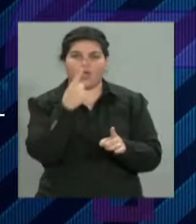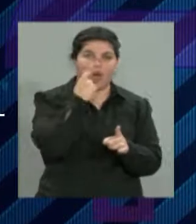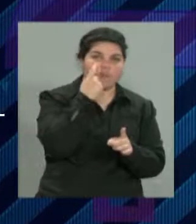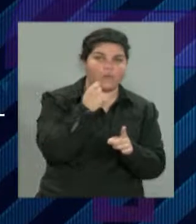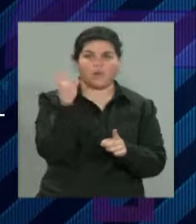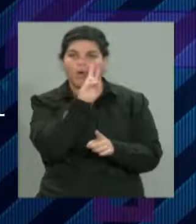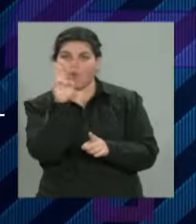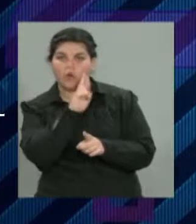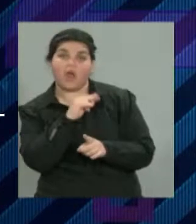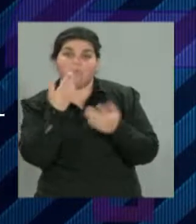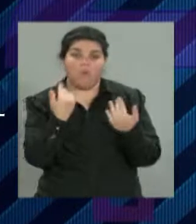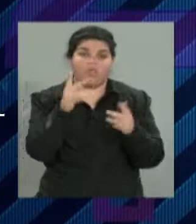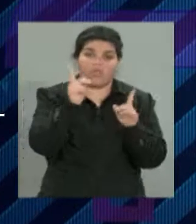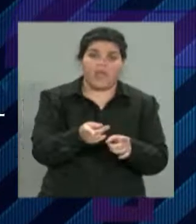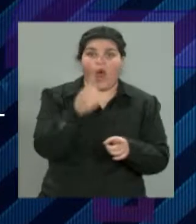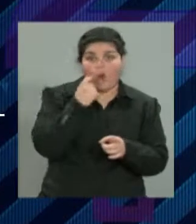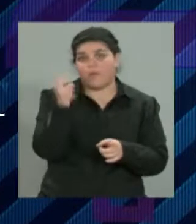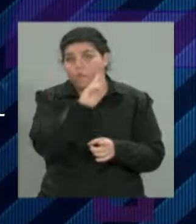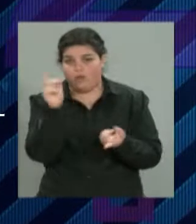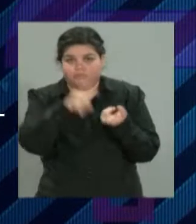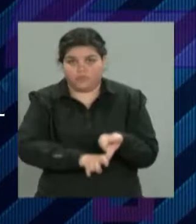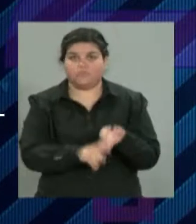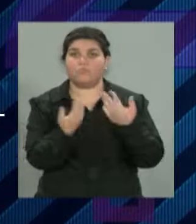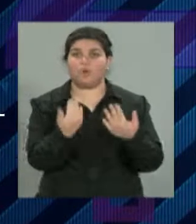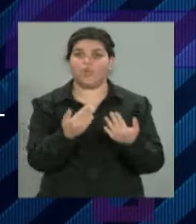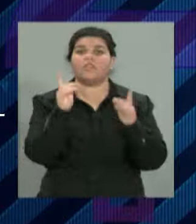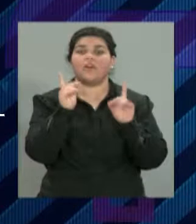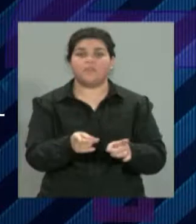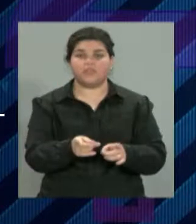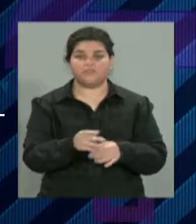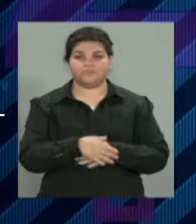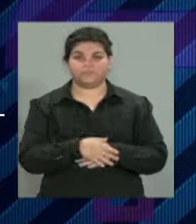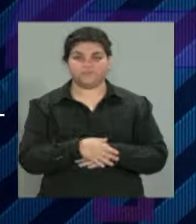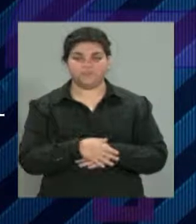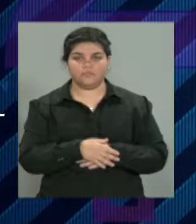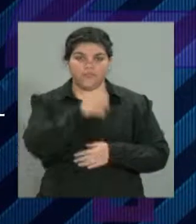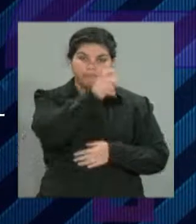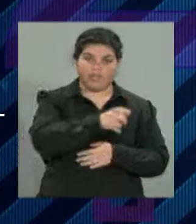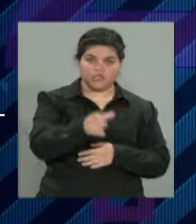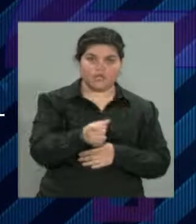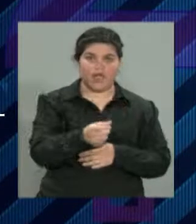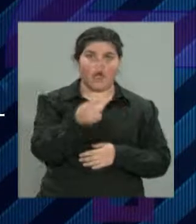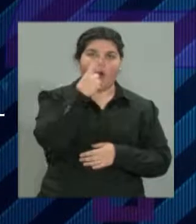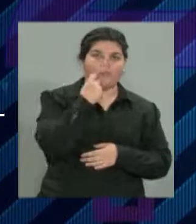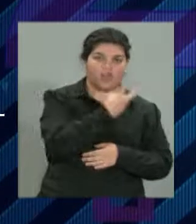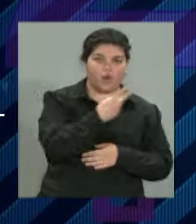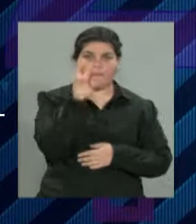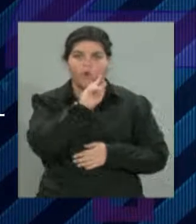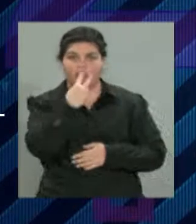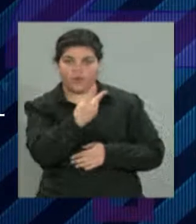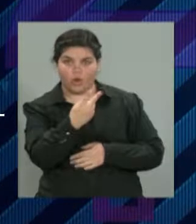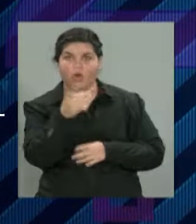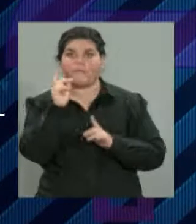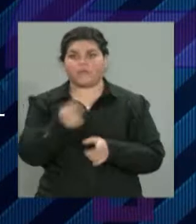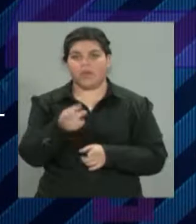origen sea un matrimonio constituido por 2 personas del mismo sexo, así como un matrimonio constituido por personas de distinto sexo, tendrán los